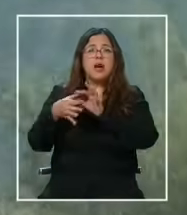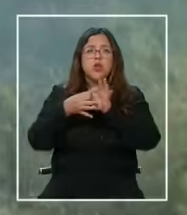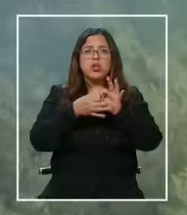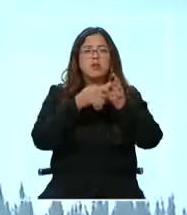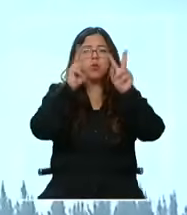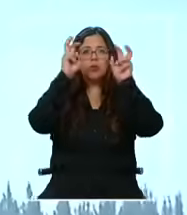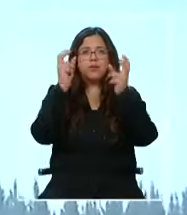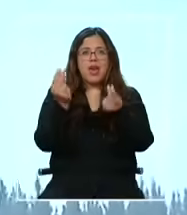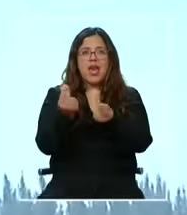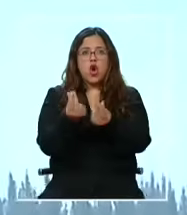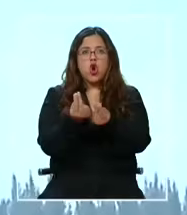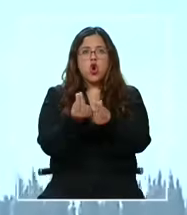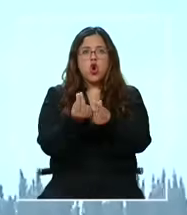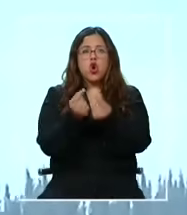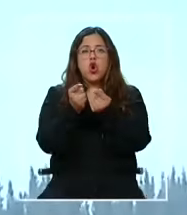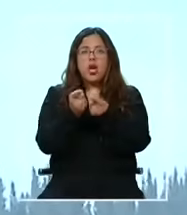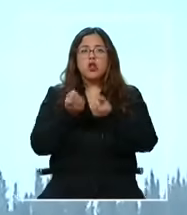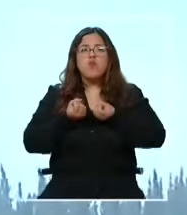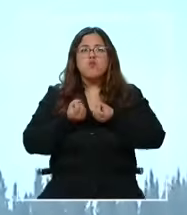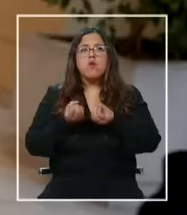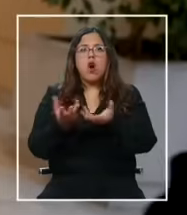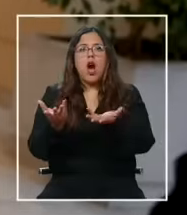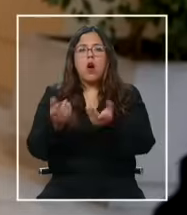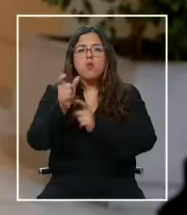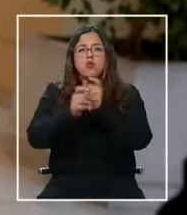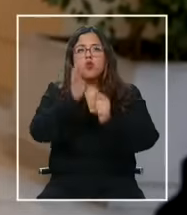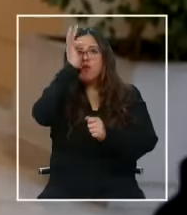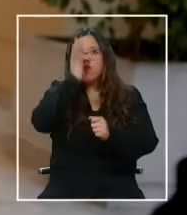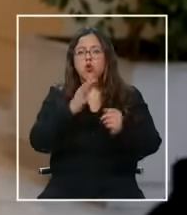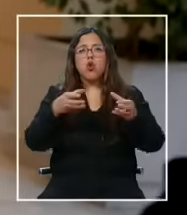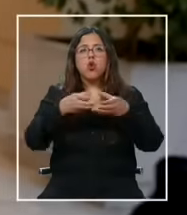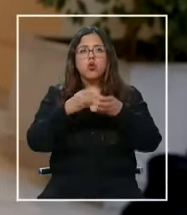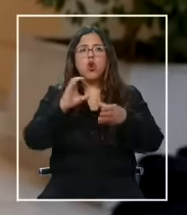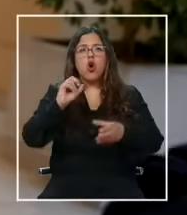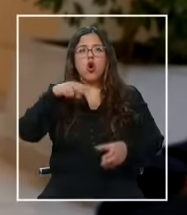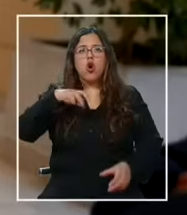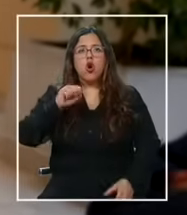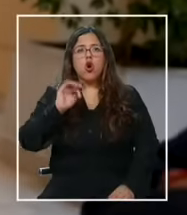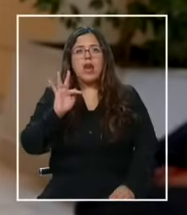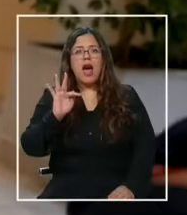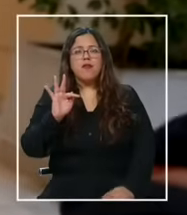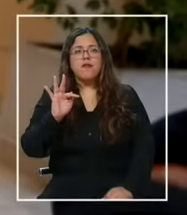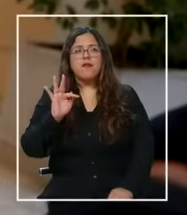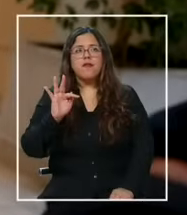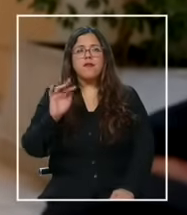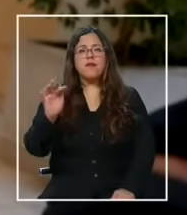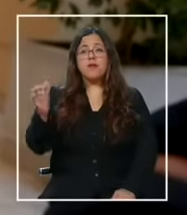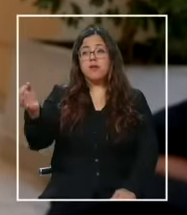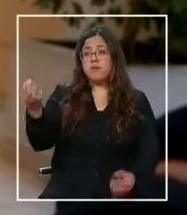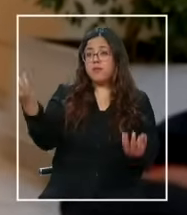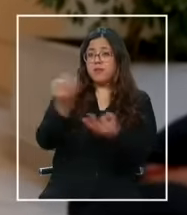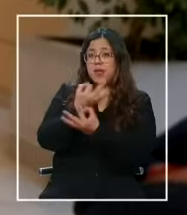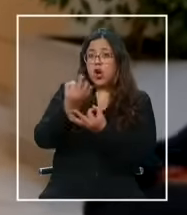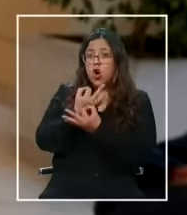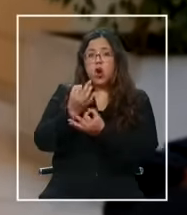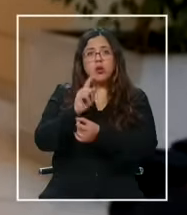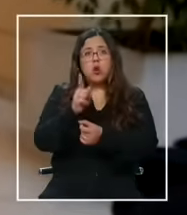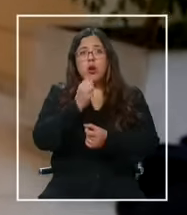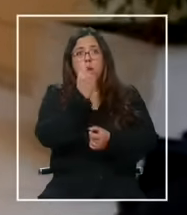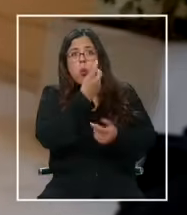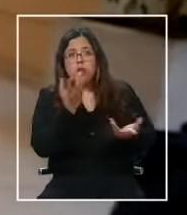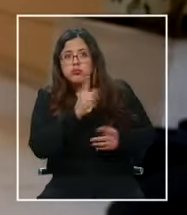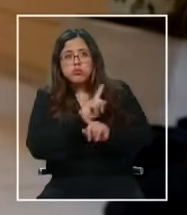económica que esto era provocado por funcionarios de conaf eh No me dijo Por quién ni por Cuánto por